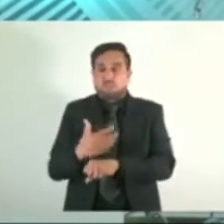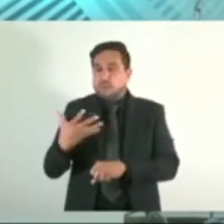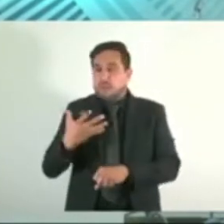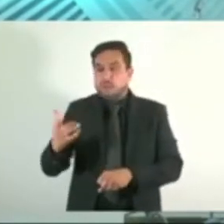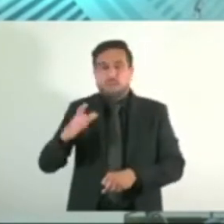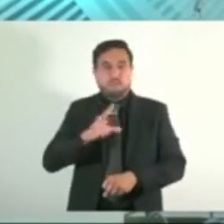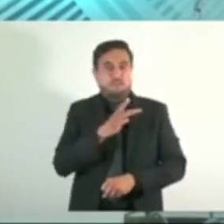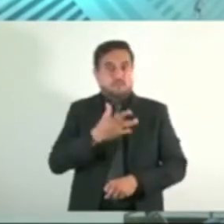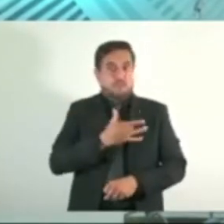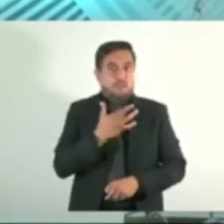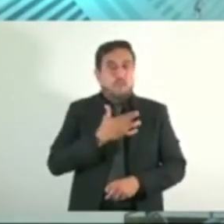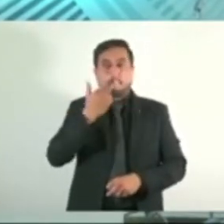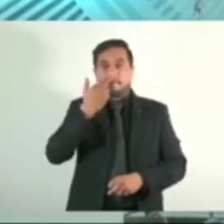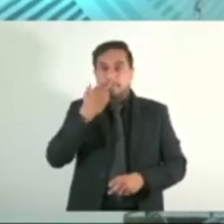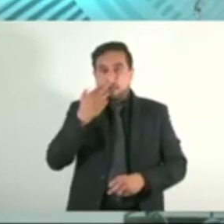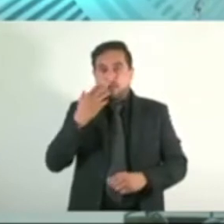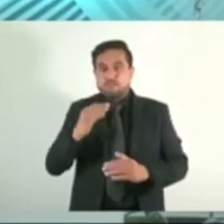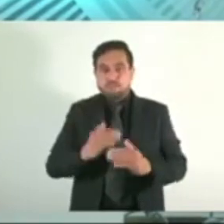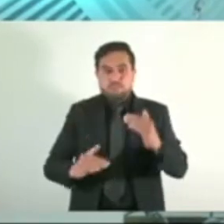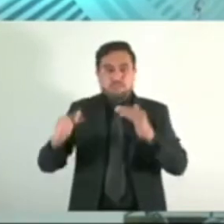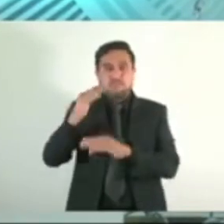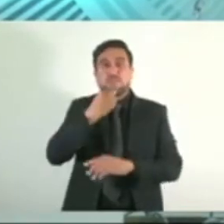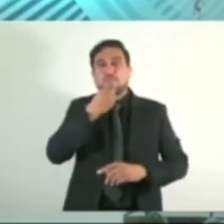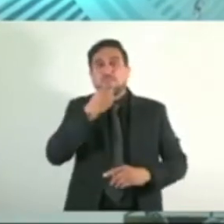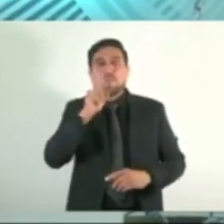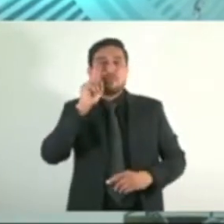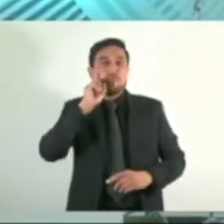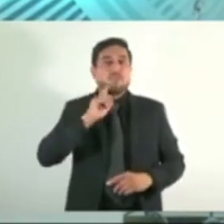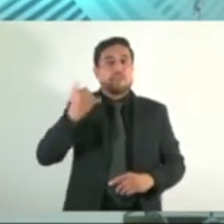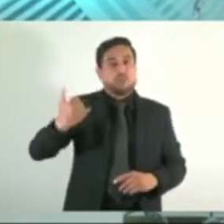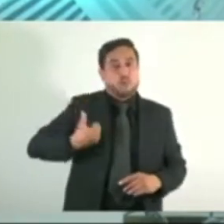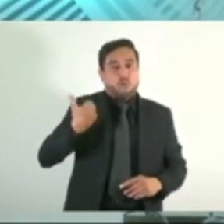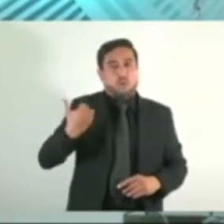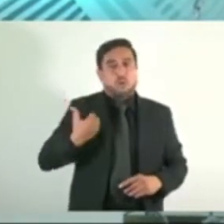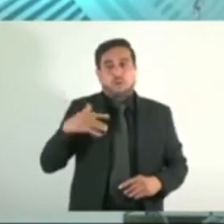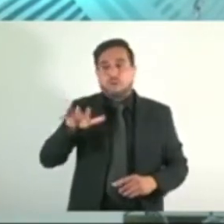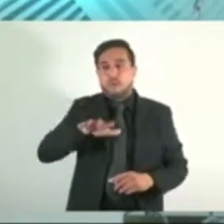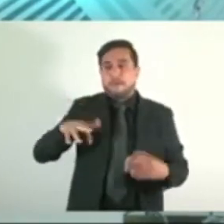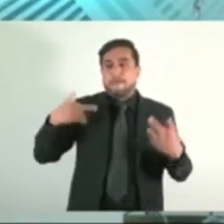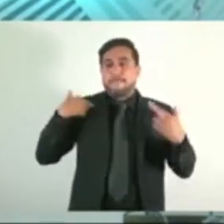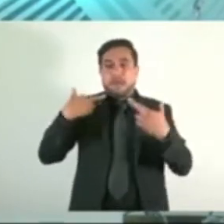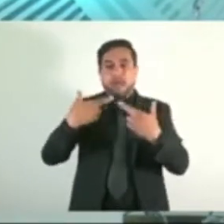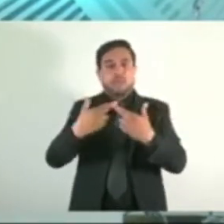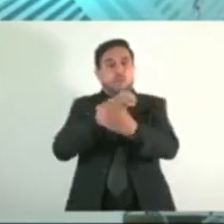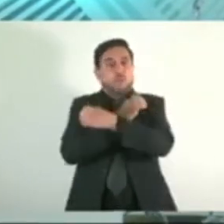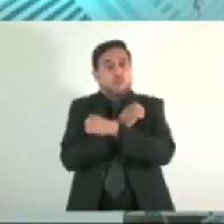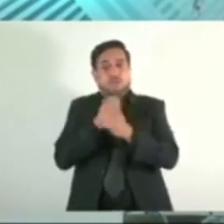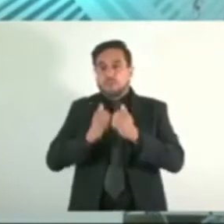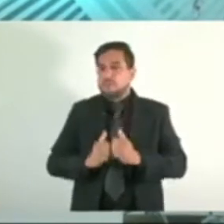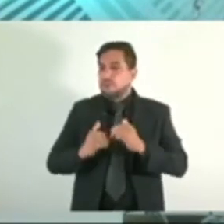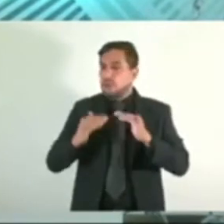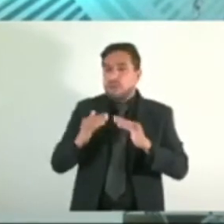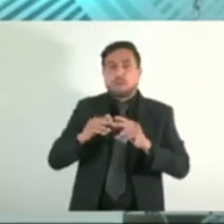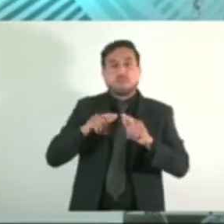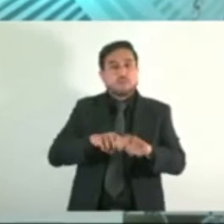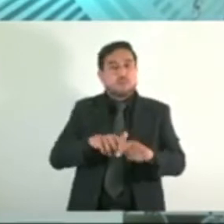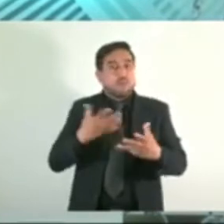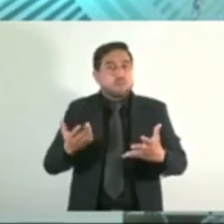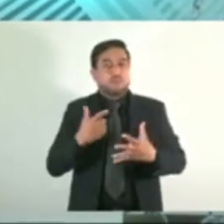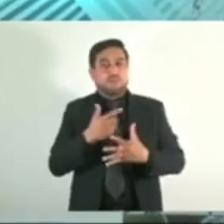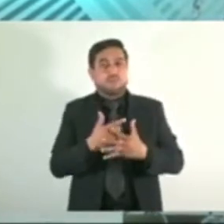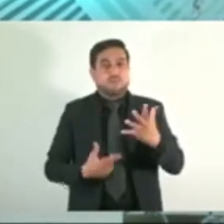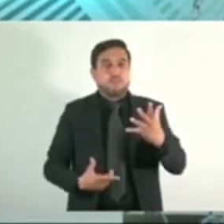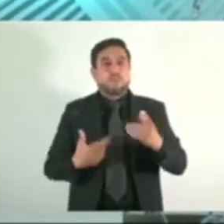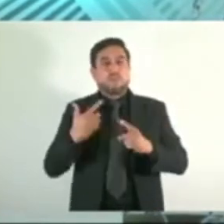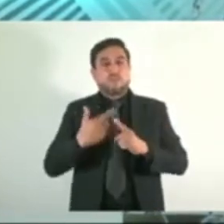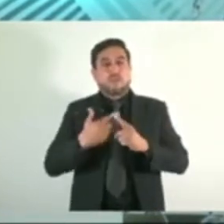salir adelante. Las niñas y los niños, los jóvenes, los maestros continuando con la educación en sus hogares. Los que están